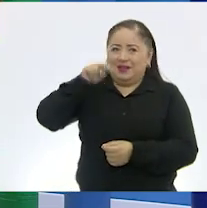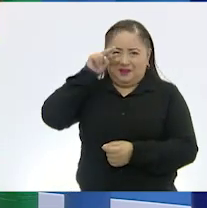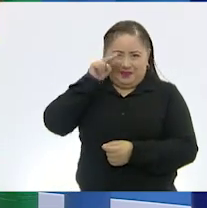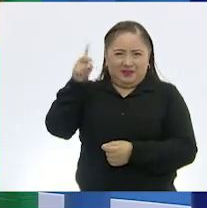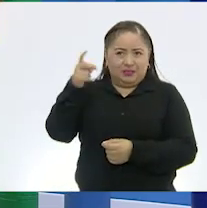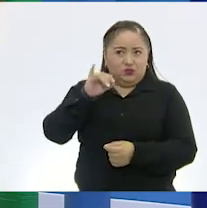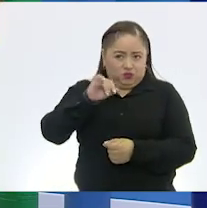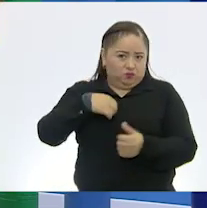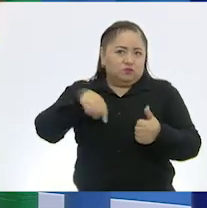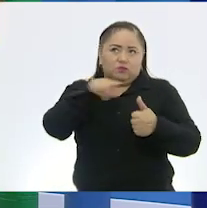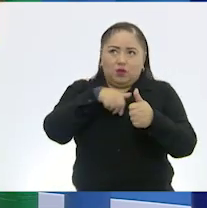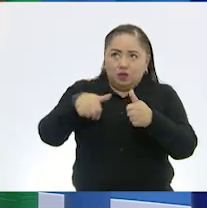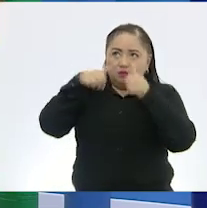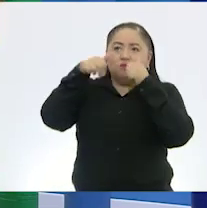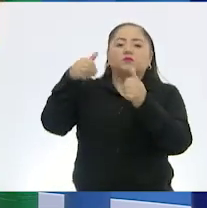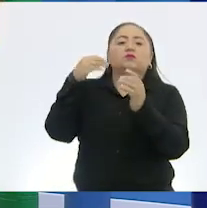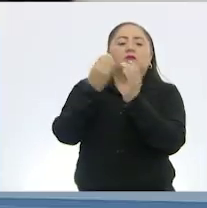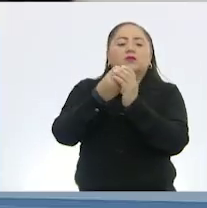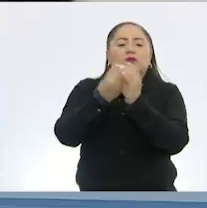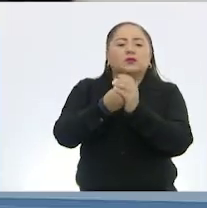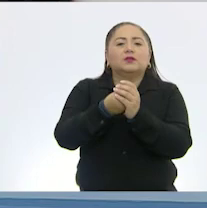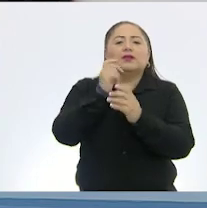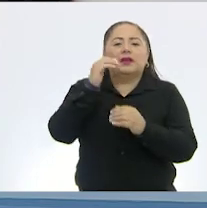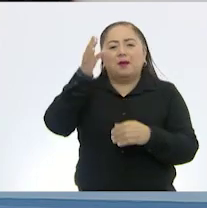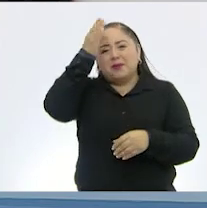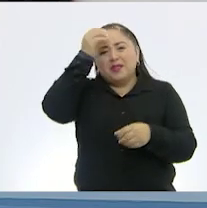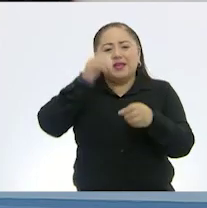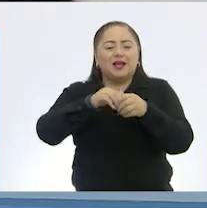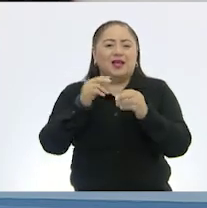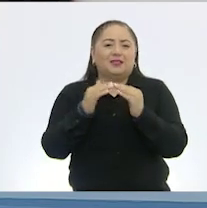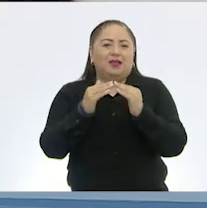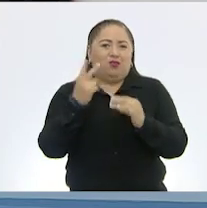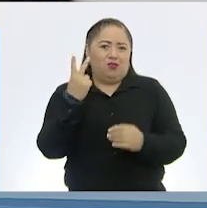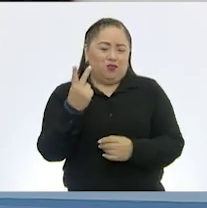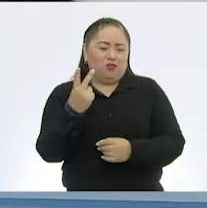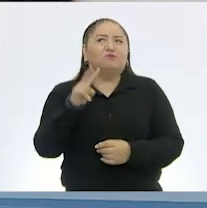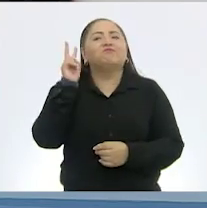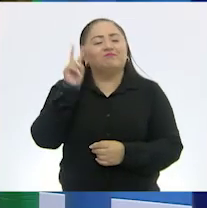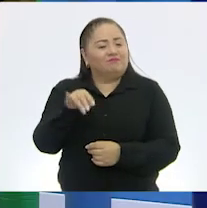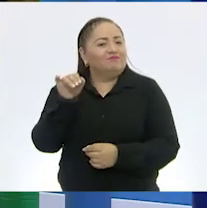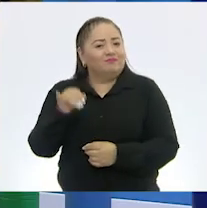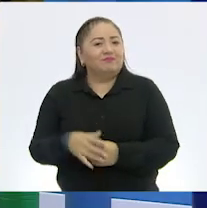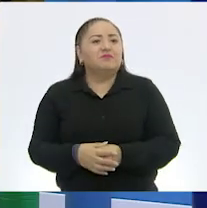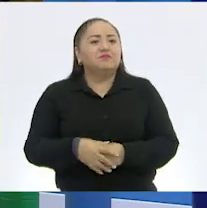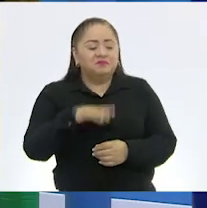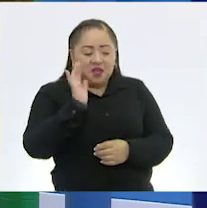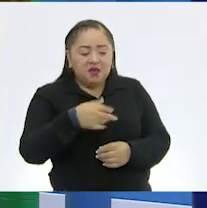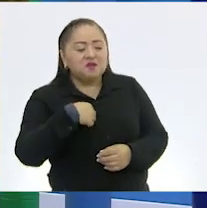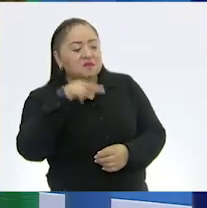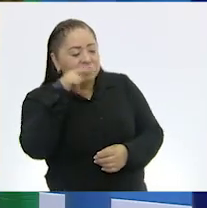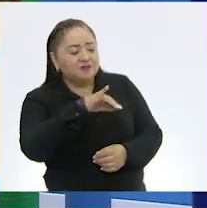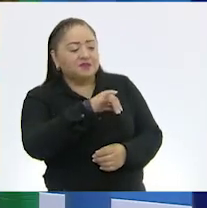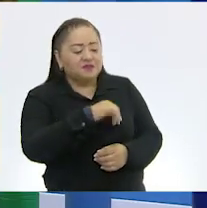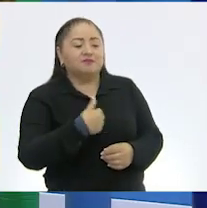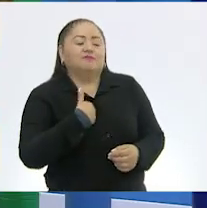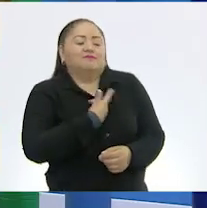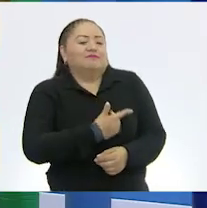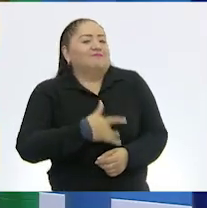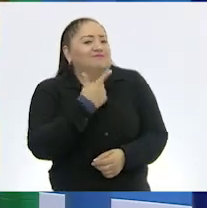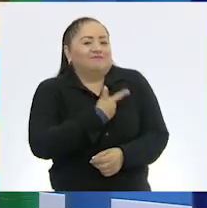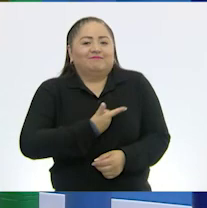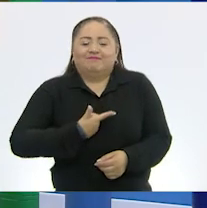ponemos atención a las clases de Aprende en Casa 2, maestra Noemí. Ya veo que sí y me está dando mucho